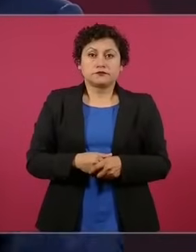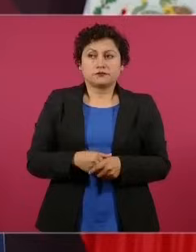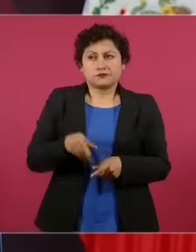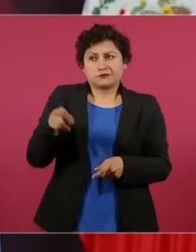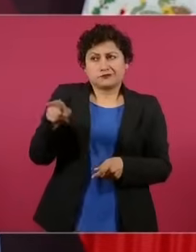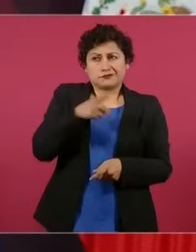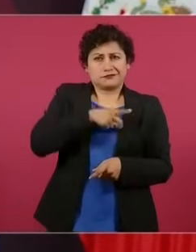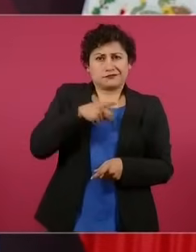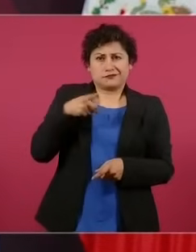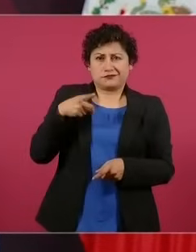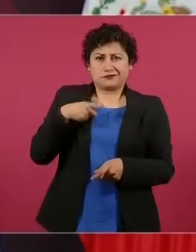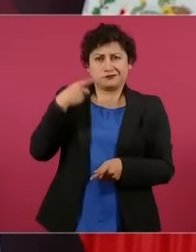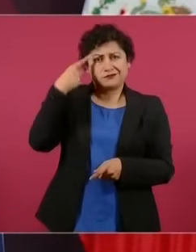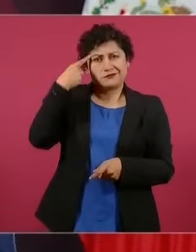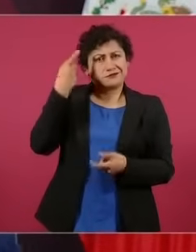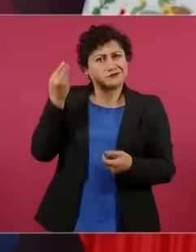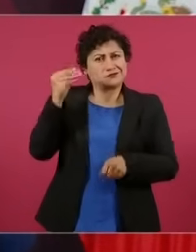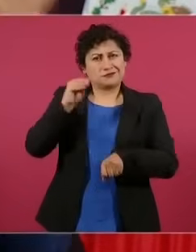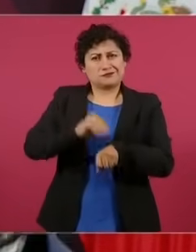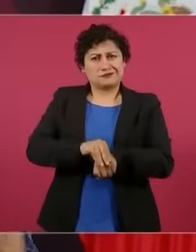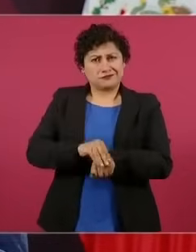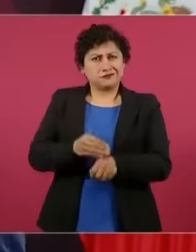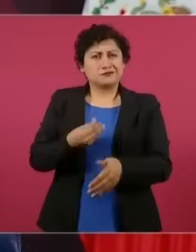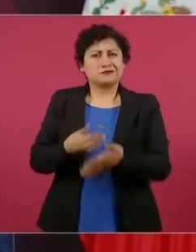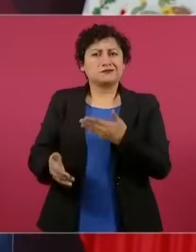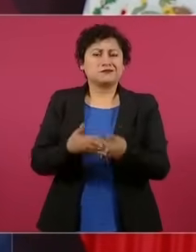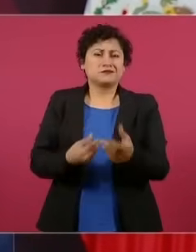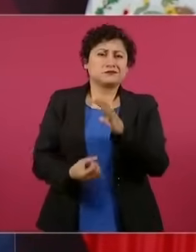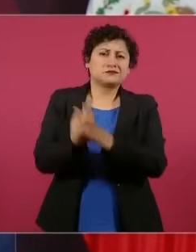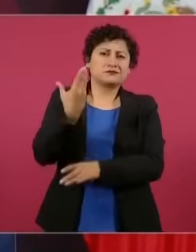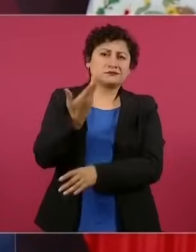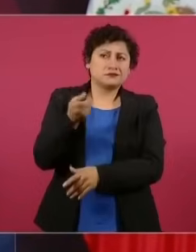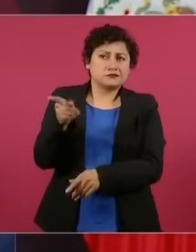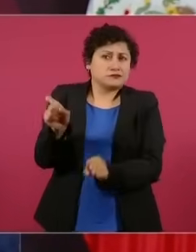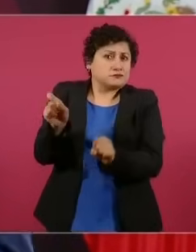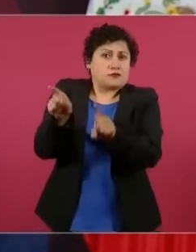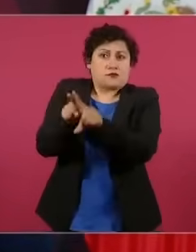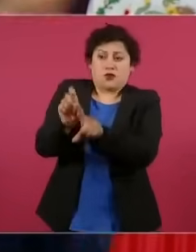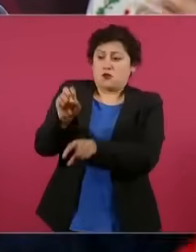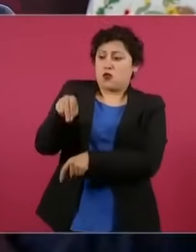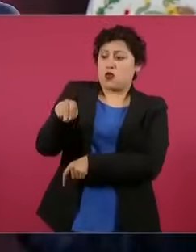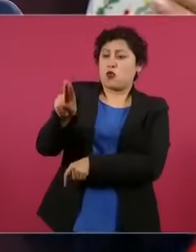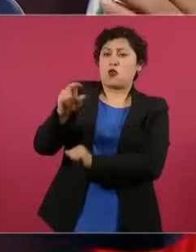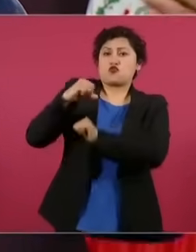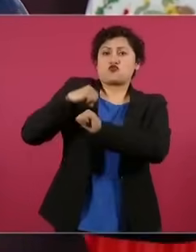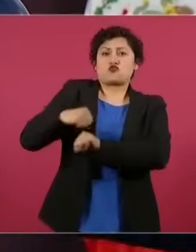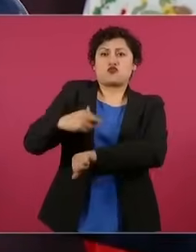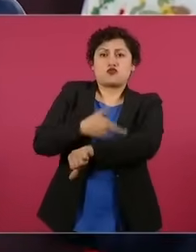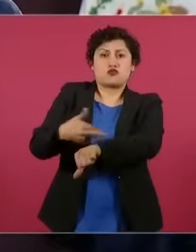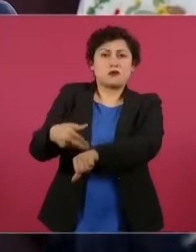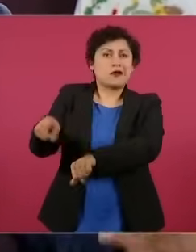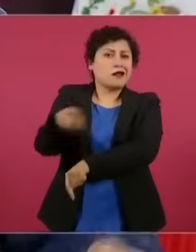renovarse. La ONU misma, ¿de qué sirve todo ese